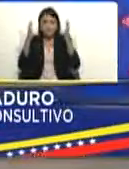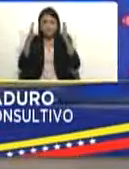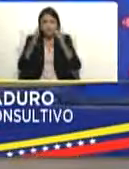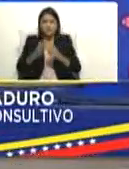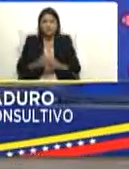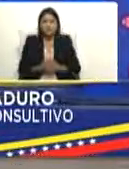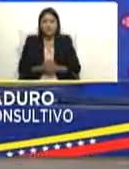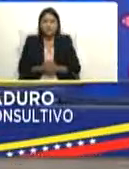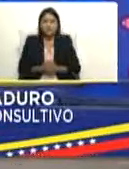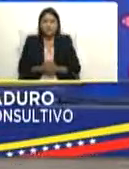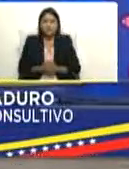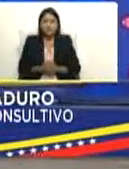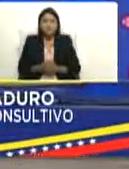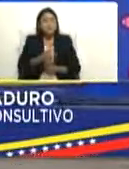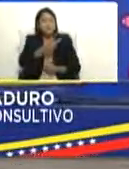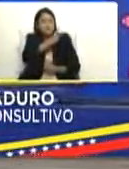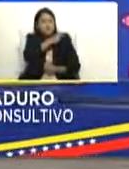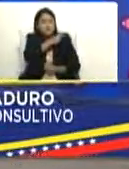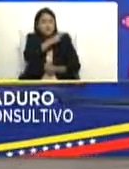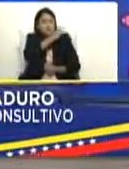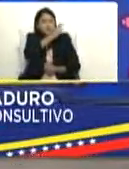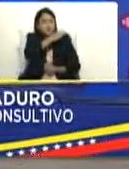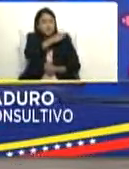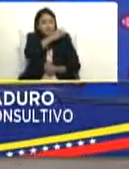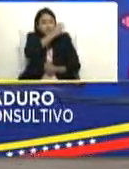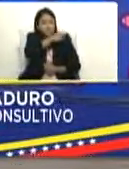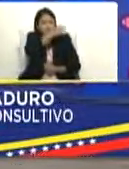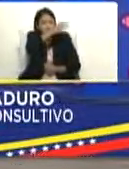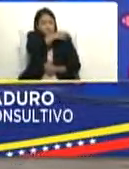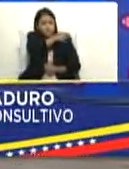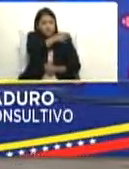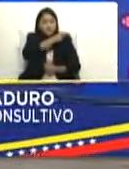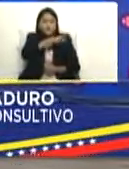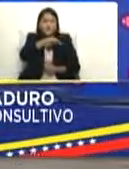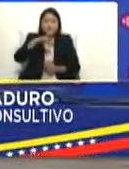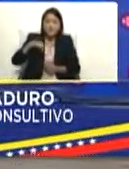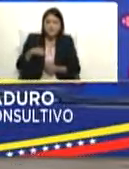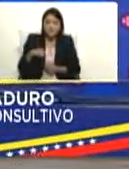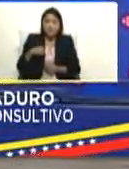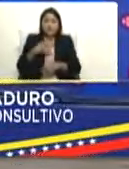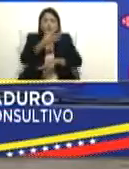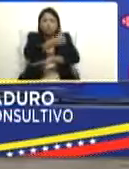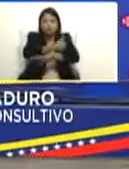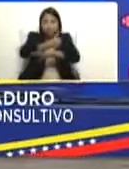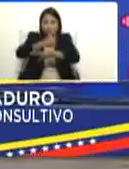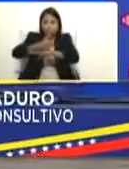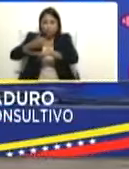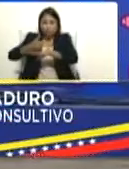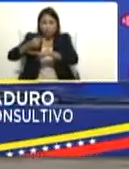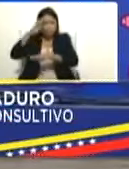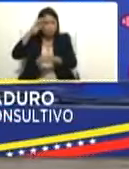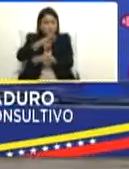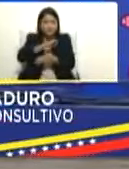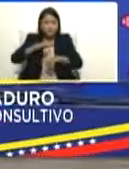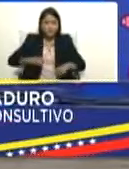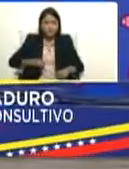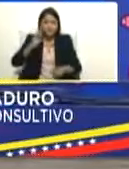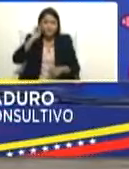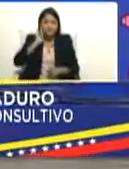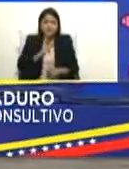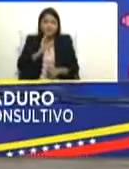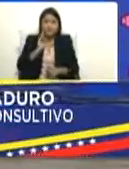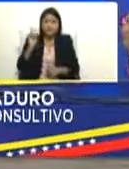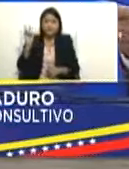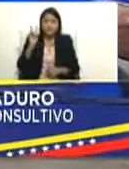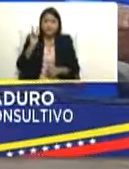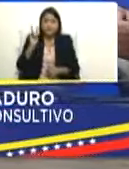Ciudadanos mayores, generales y almirantes integrantes del Estado Mayor Superior de la Fuerza Armada